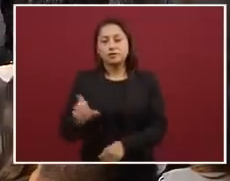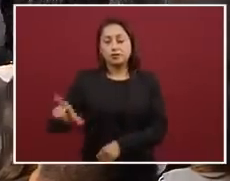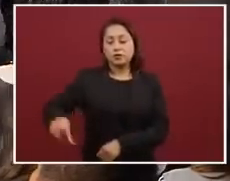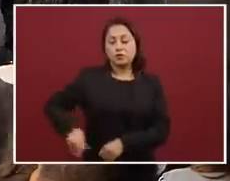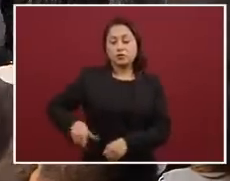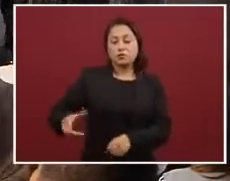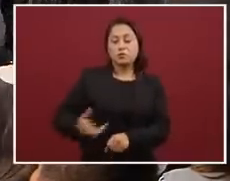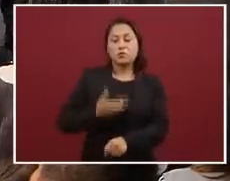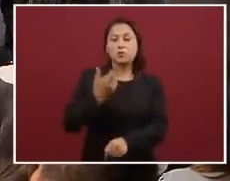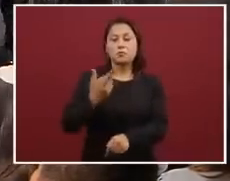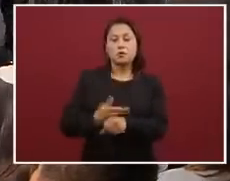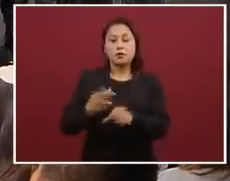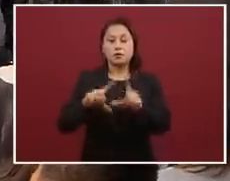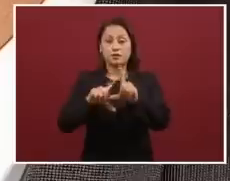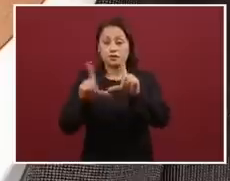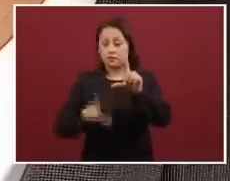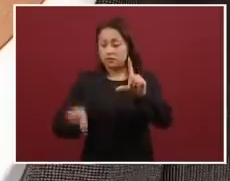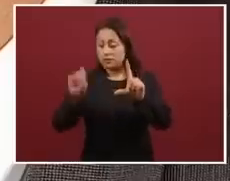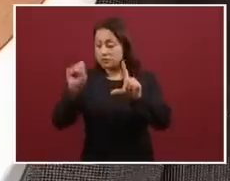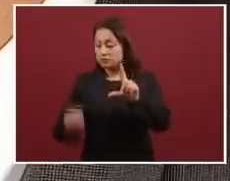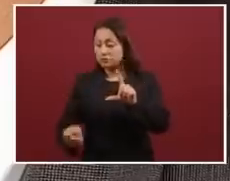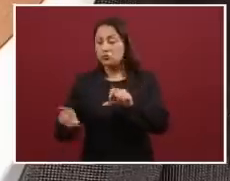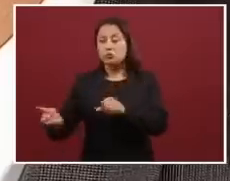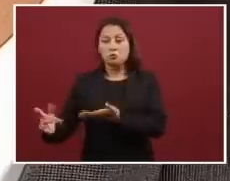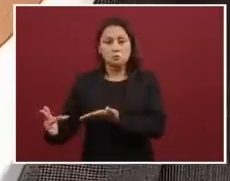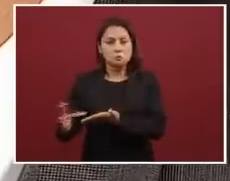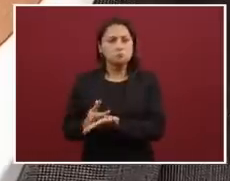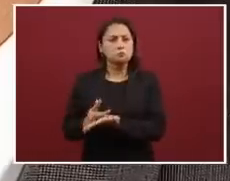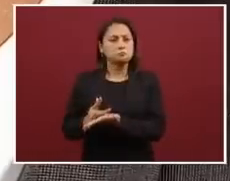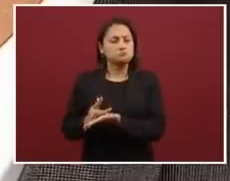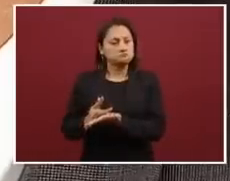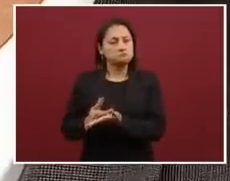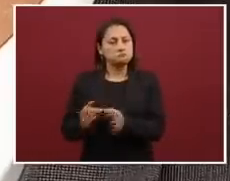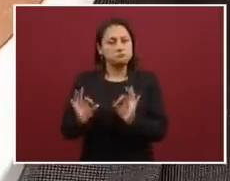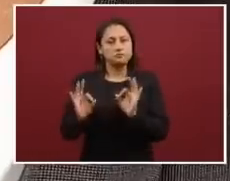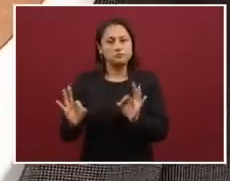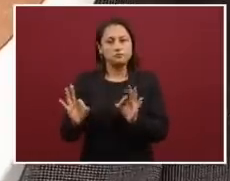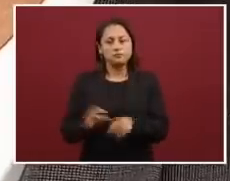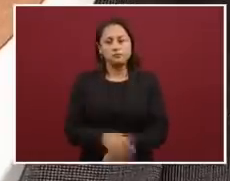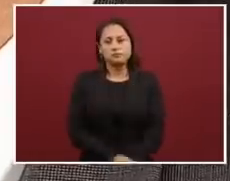del sur, del sureste, y aquí